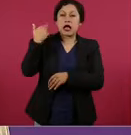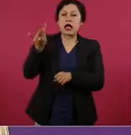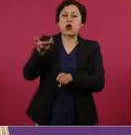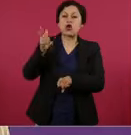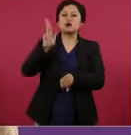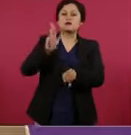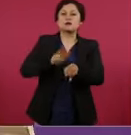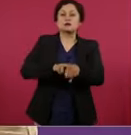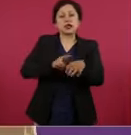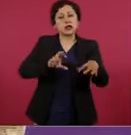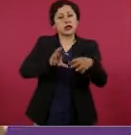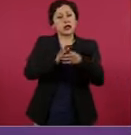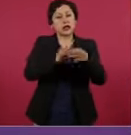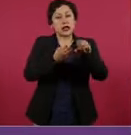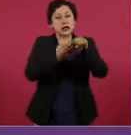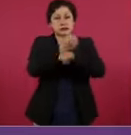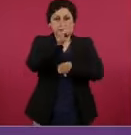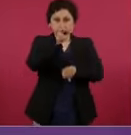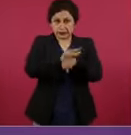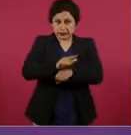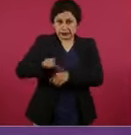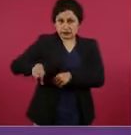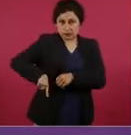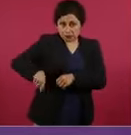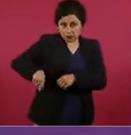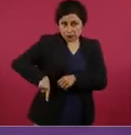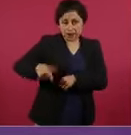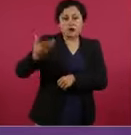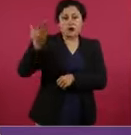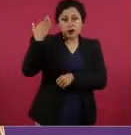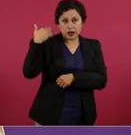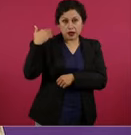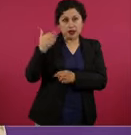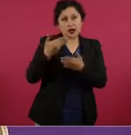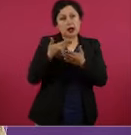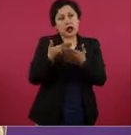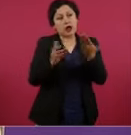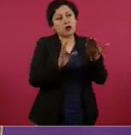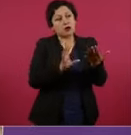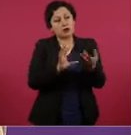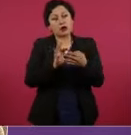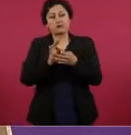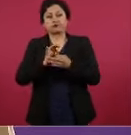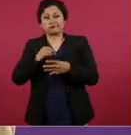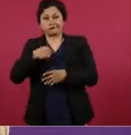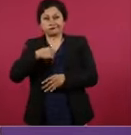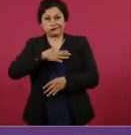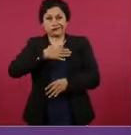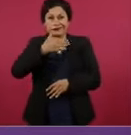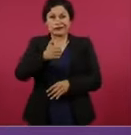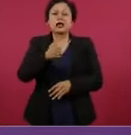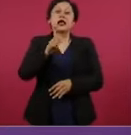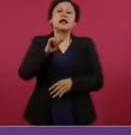de los estados y que han sido transferidos ahora al IMSS Bienestar, hay un grupo